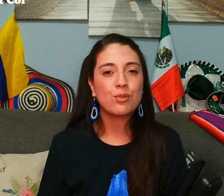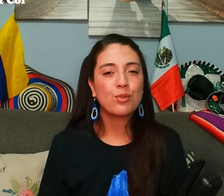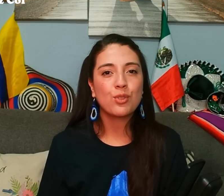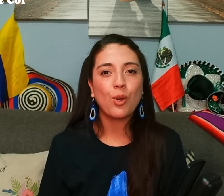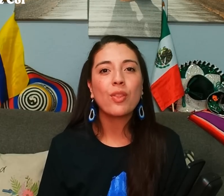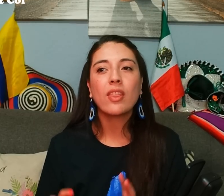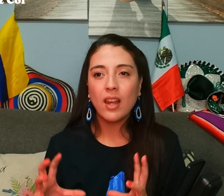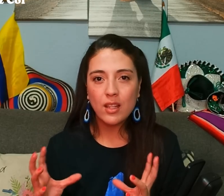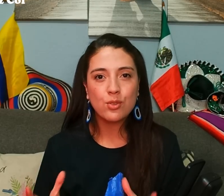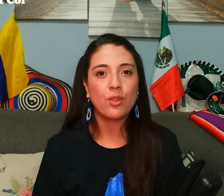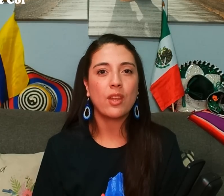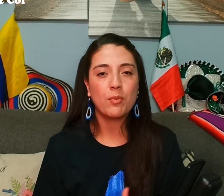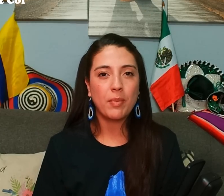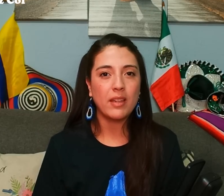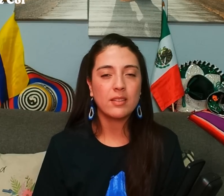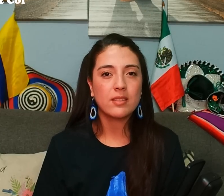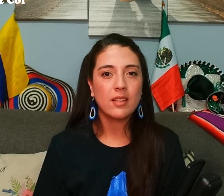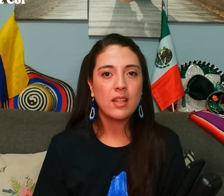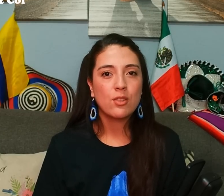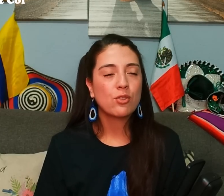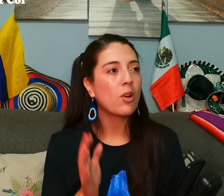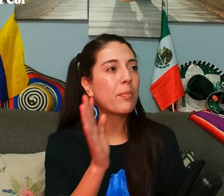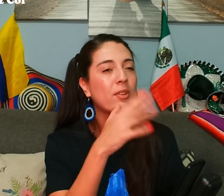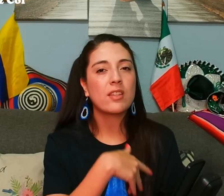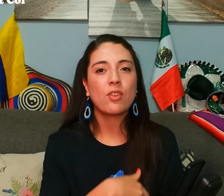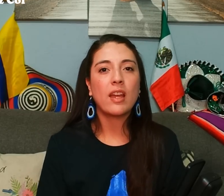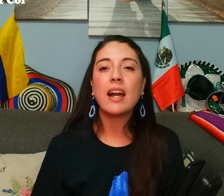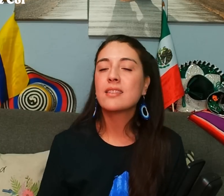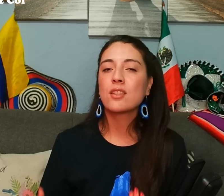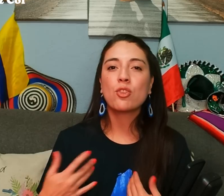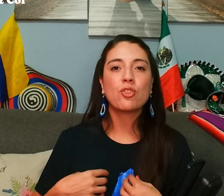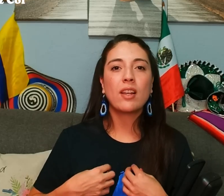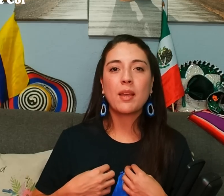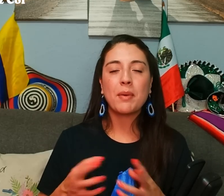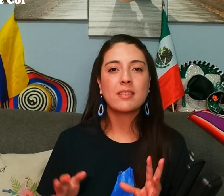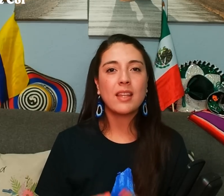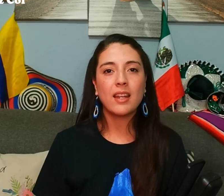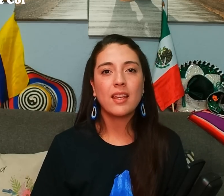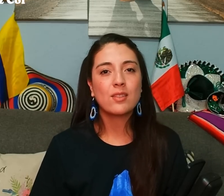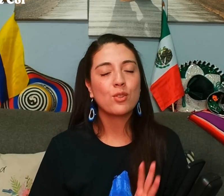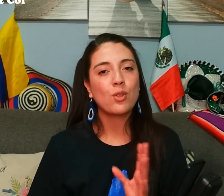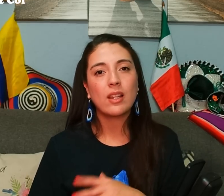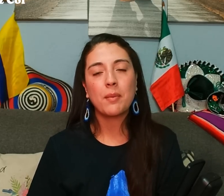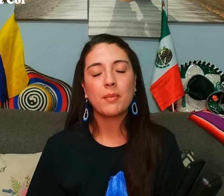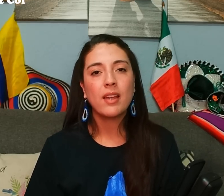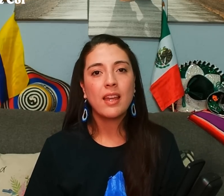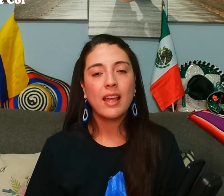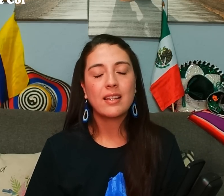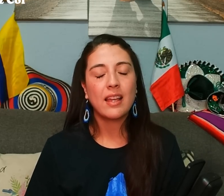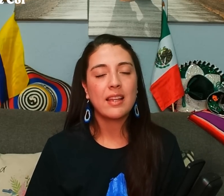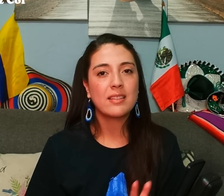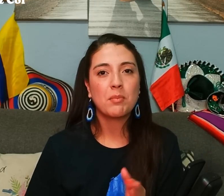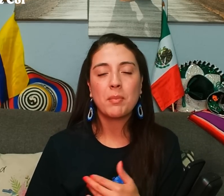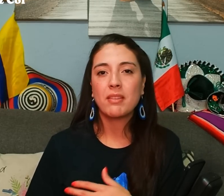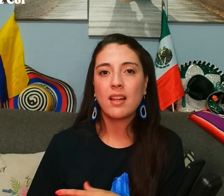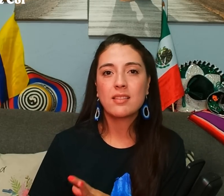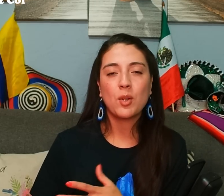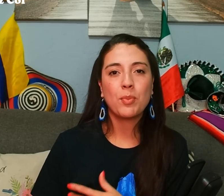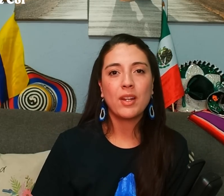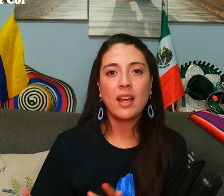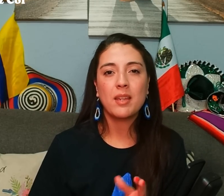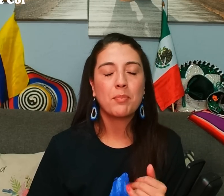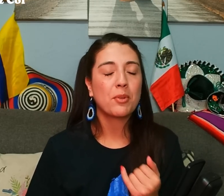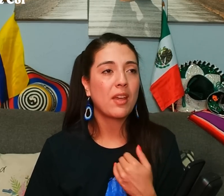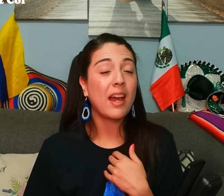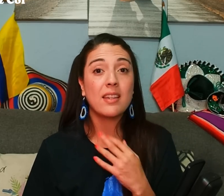de la construcción de la historia de un país. Solo porque yo diga, ah, es que soy yo el que más tiene, y soy yo el que simplemente las